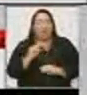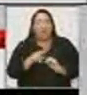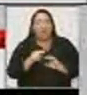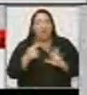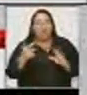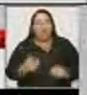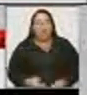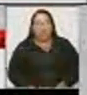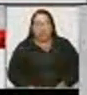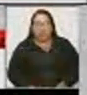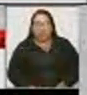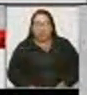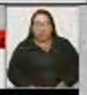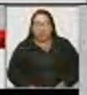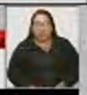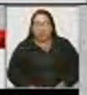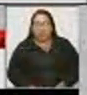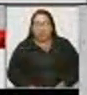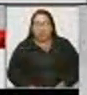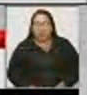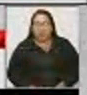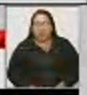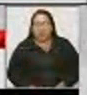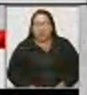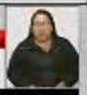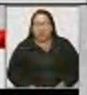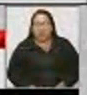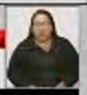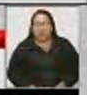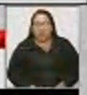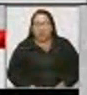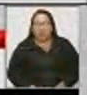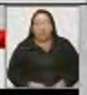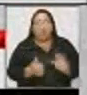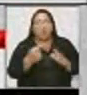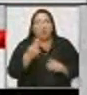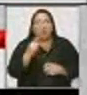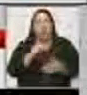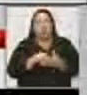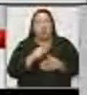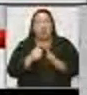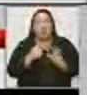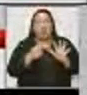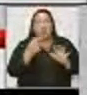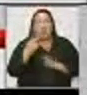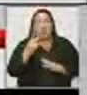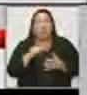2014 y 2018 este porcentaje pasó de 61.2% a